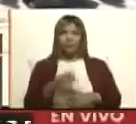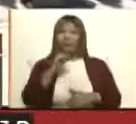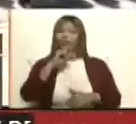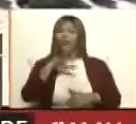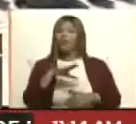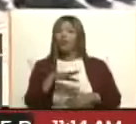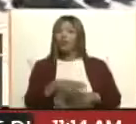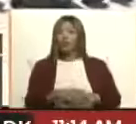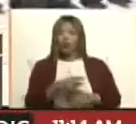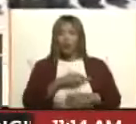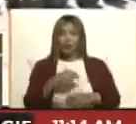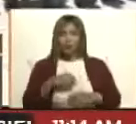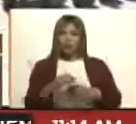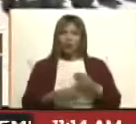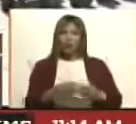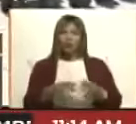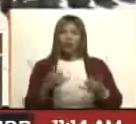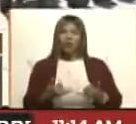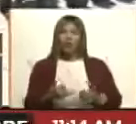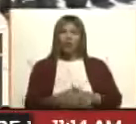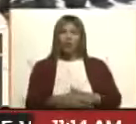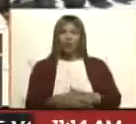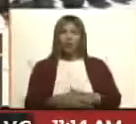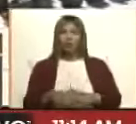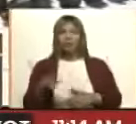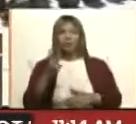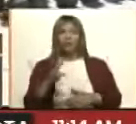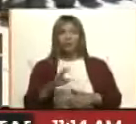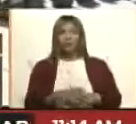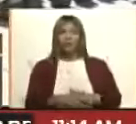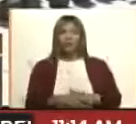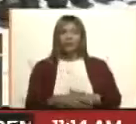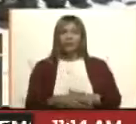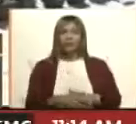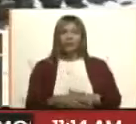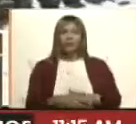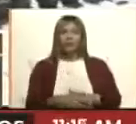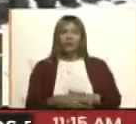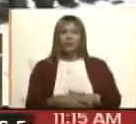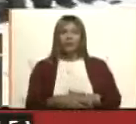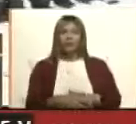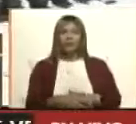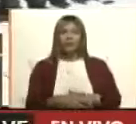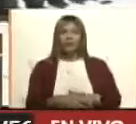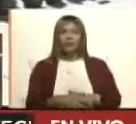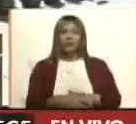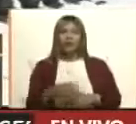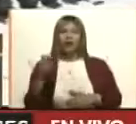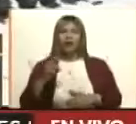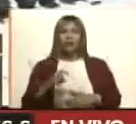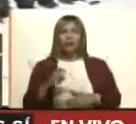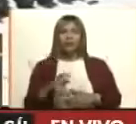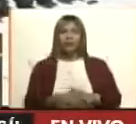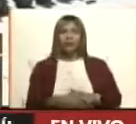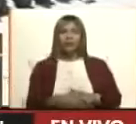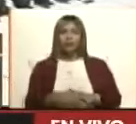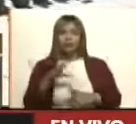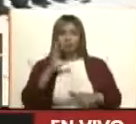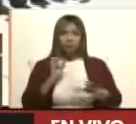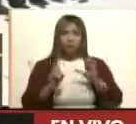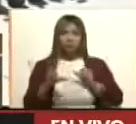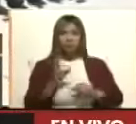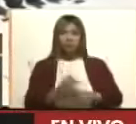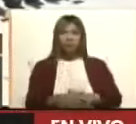historia que estamos viviendo nosotros los venezolanos. Es necesario